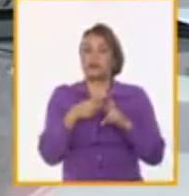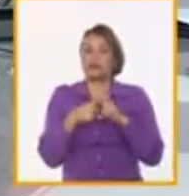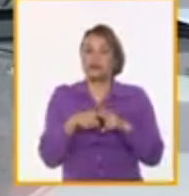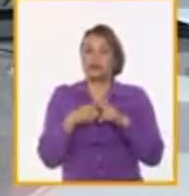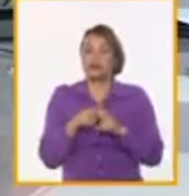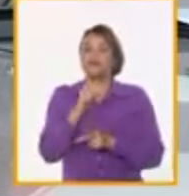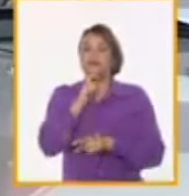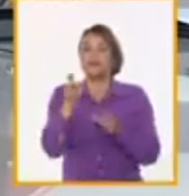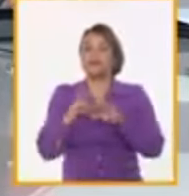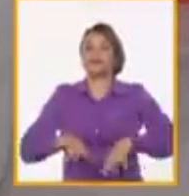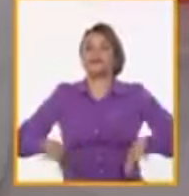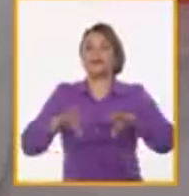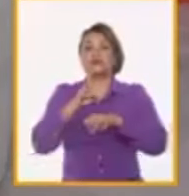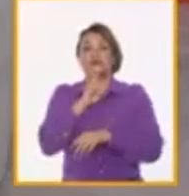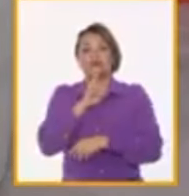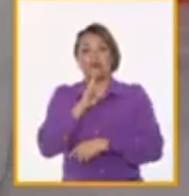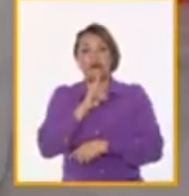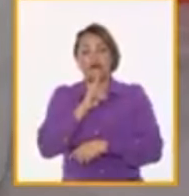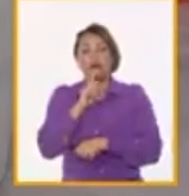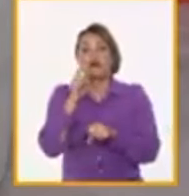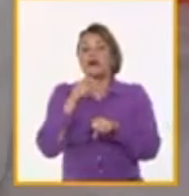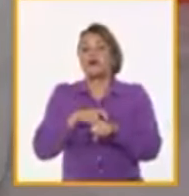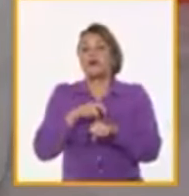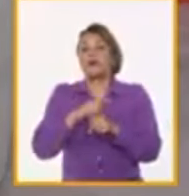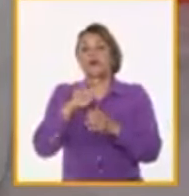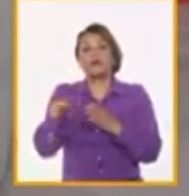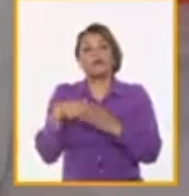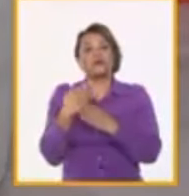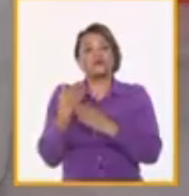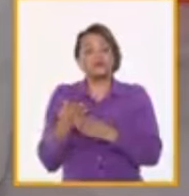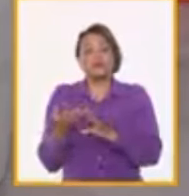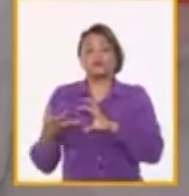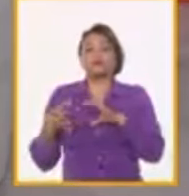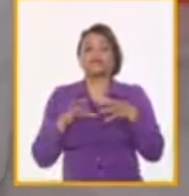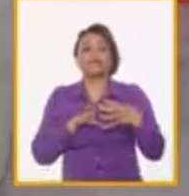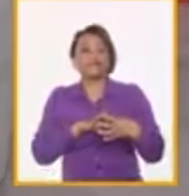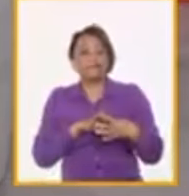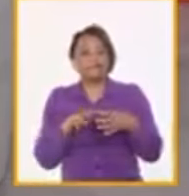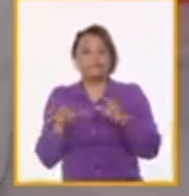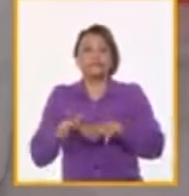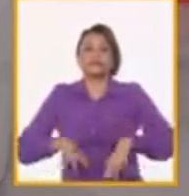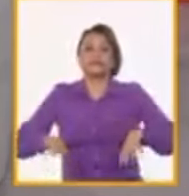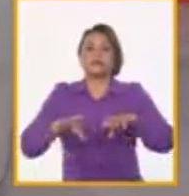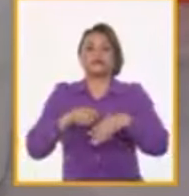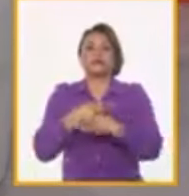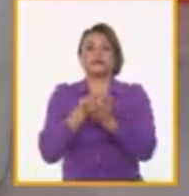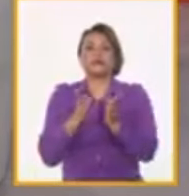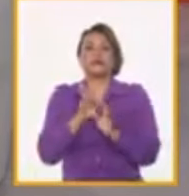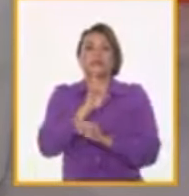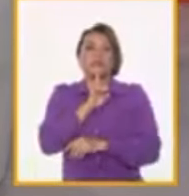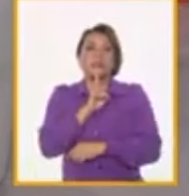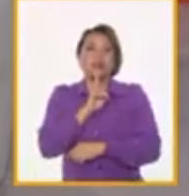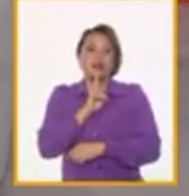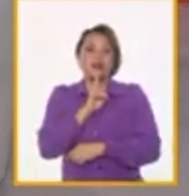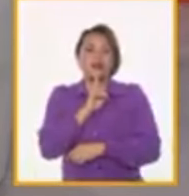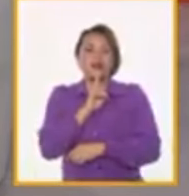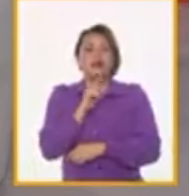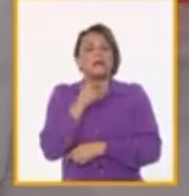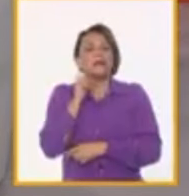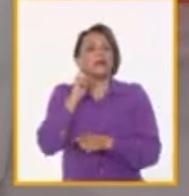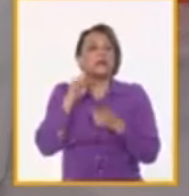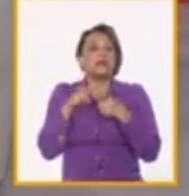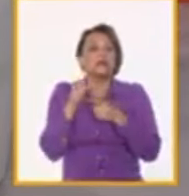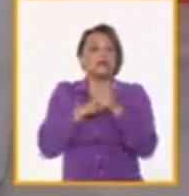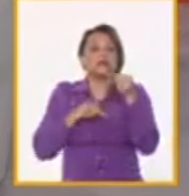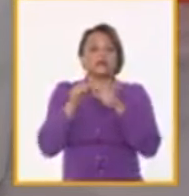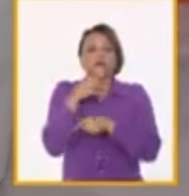en estos momentos. Y como decíamos, hoy un día particularmente complejo para ese abasto, pero se trata de buscar